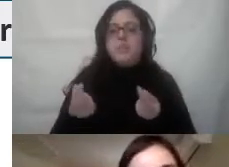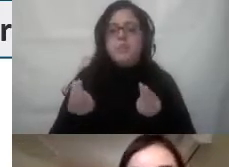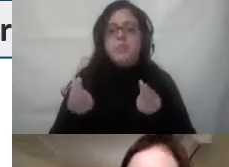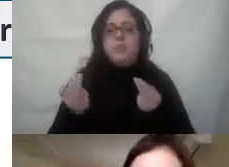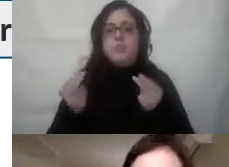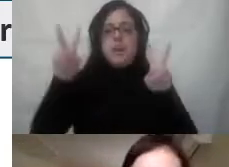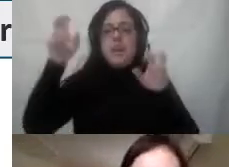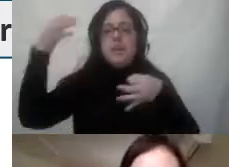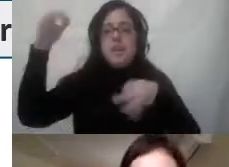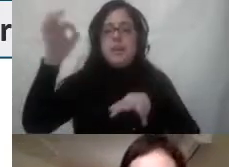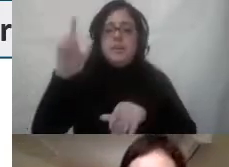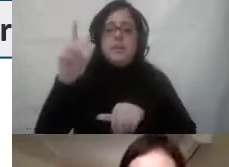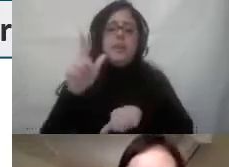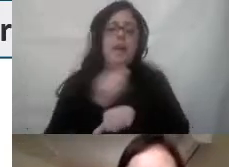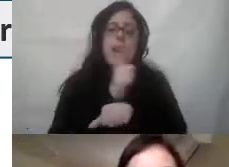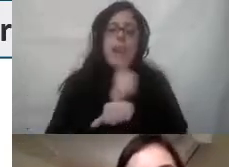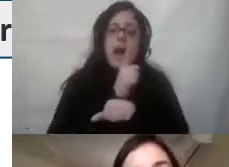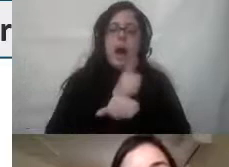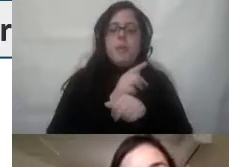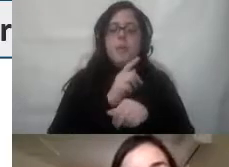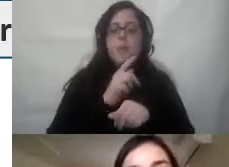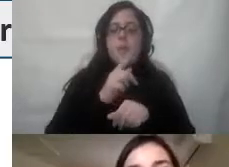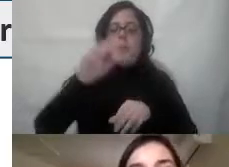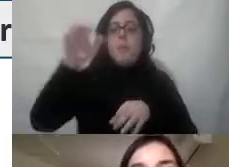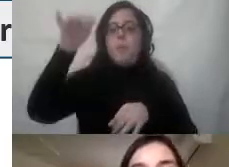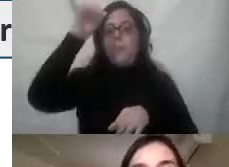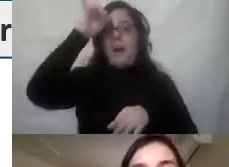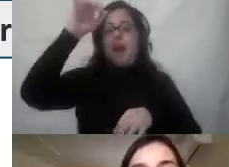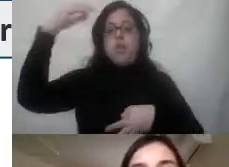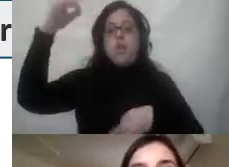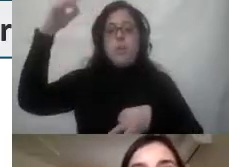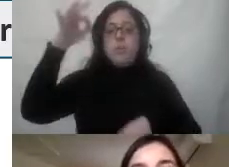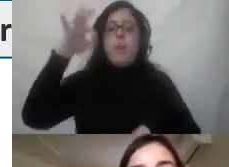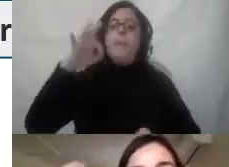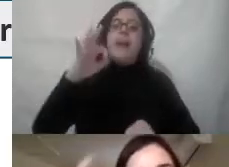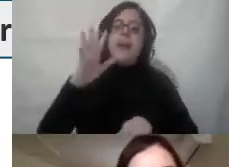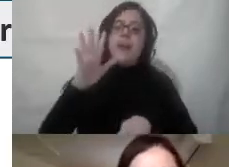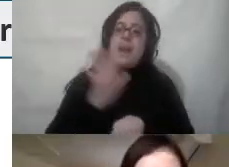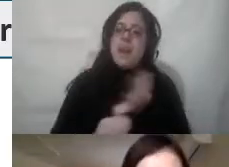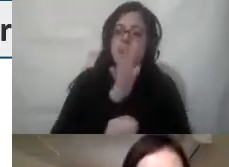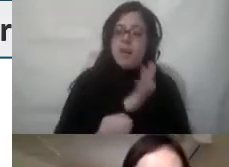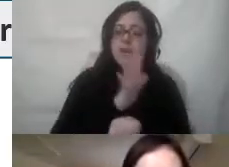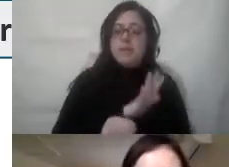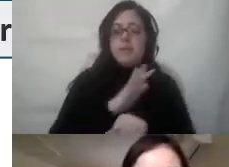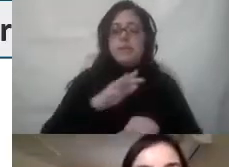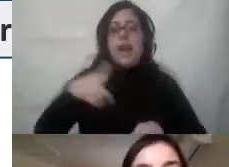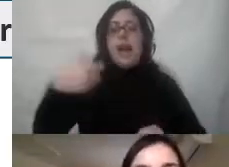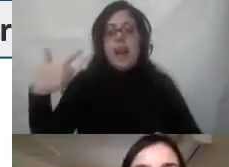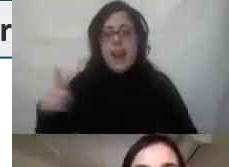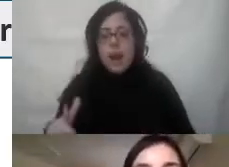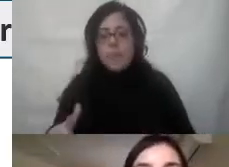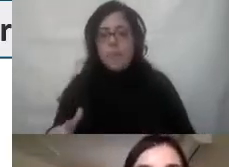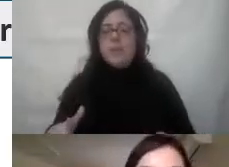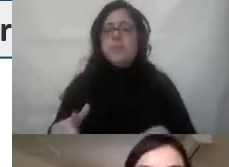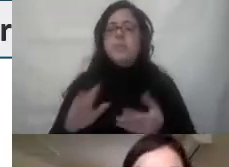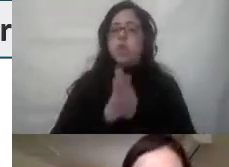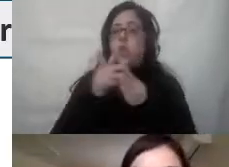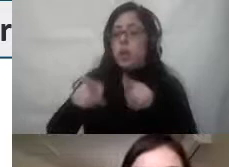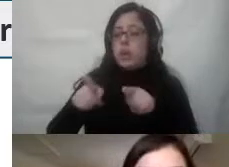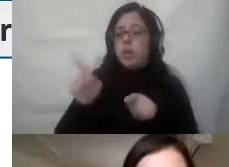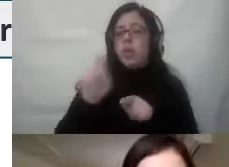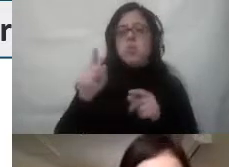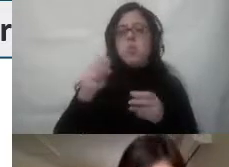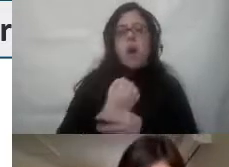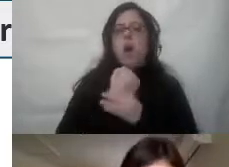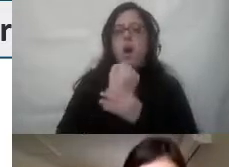las pruebas, las guías, en realidad no sirven tanto para movilizar el desarrollo de habilidades como situaciones de desempeño, como